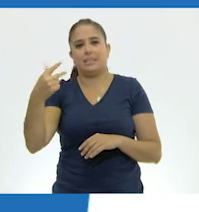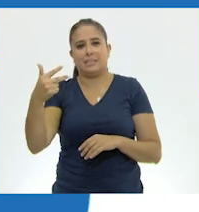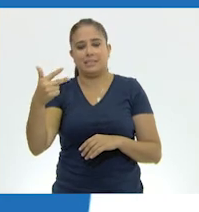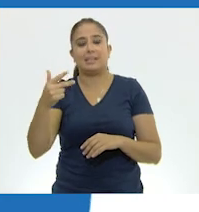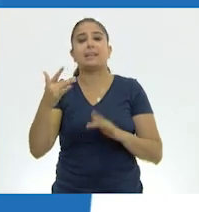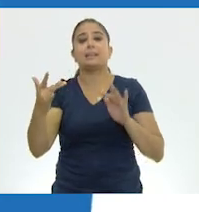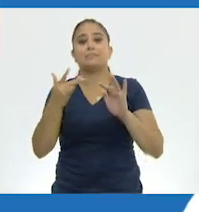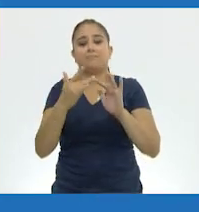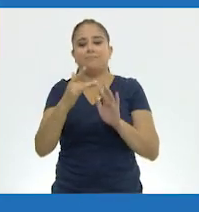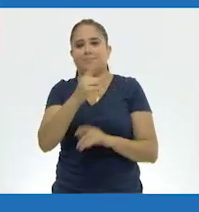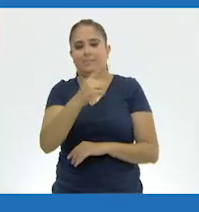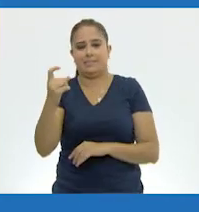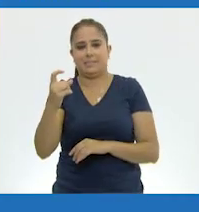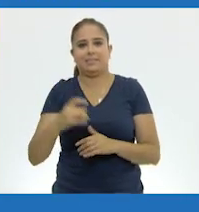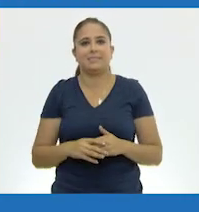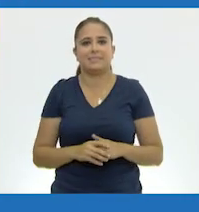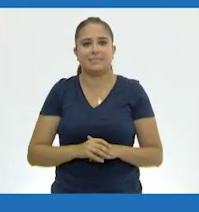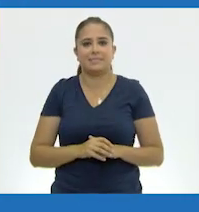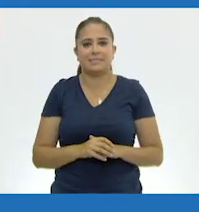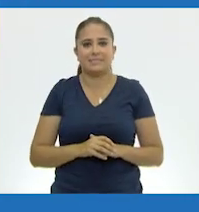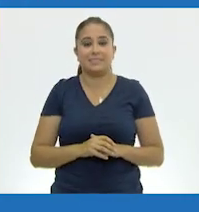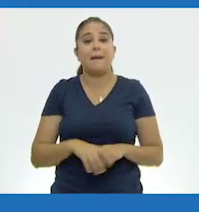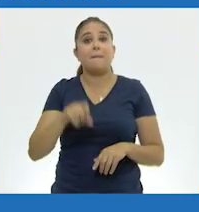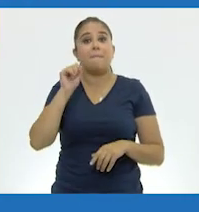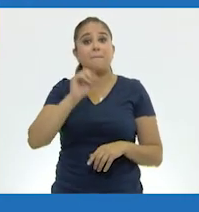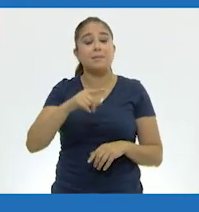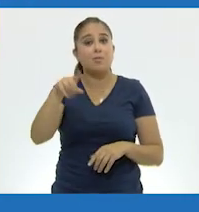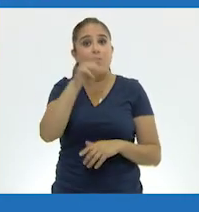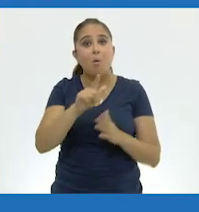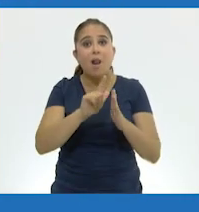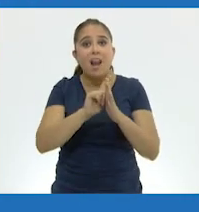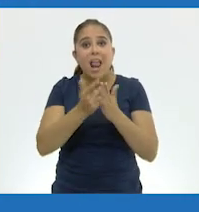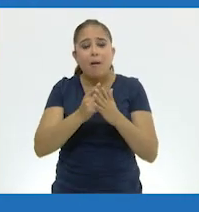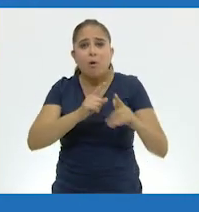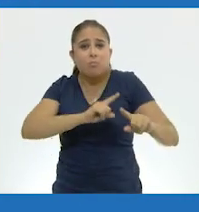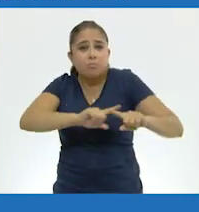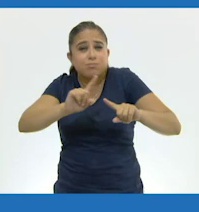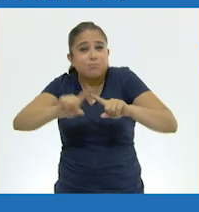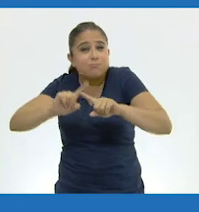También puedes encontrar los libros de texto en la página